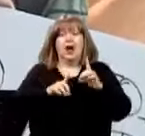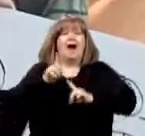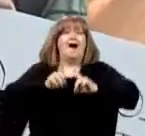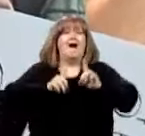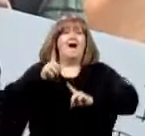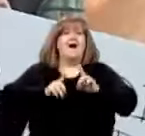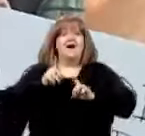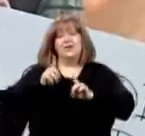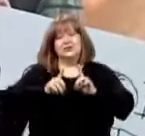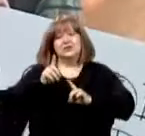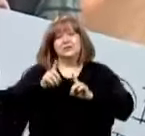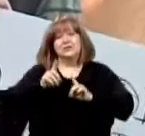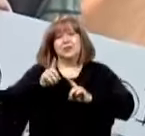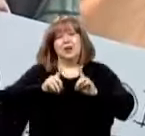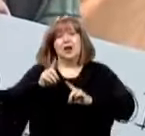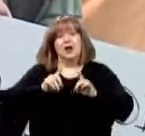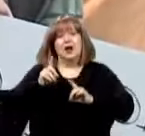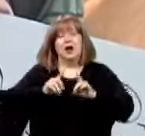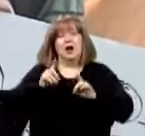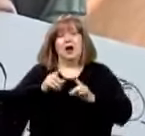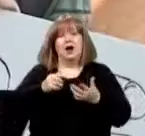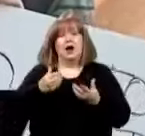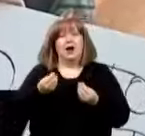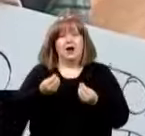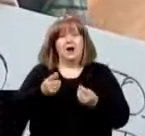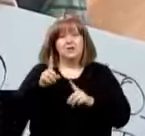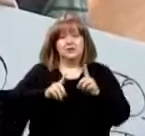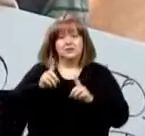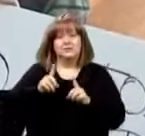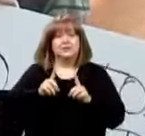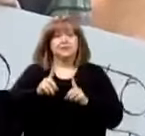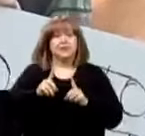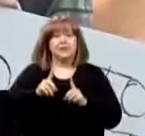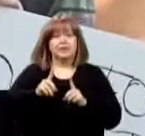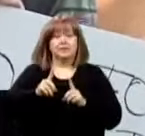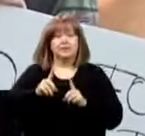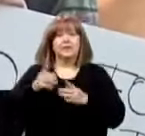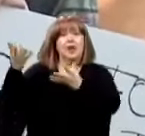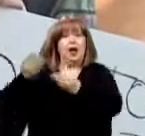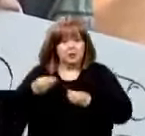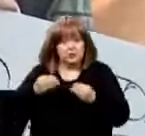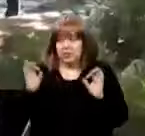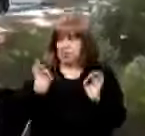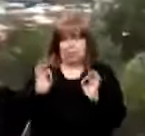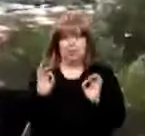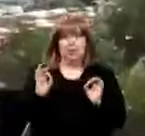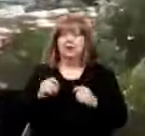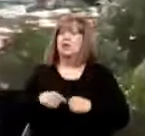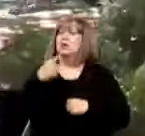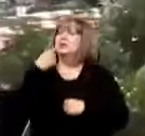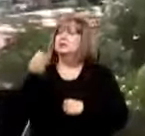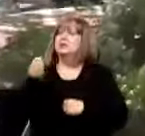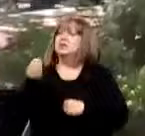lo si tratamos de tanta sed, no tenemos cómo se llama la ayuda de nadie. ¿Cuál es el trabajo que